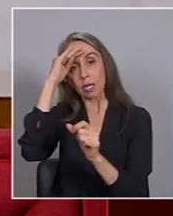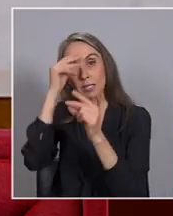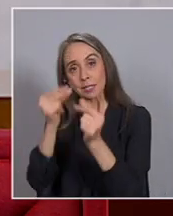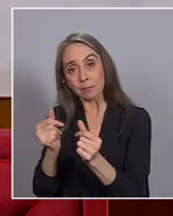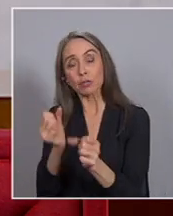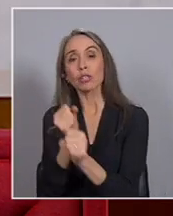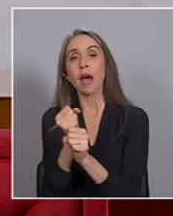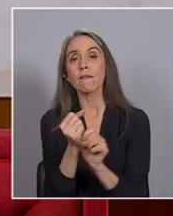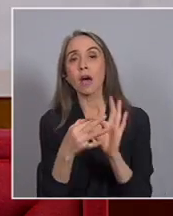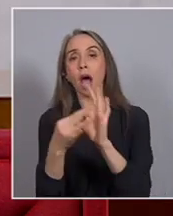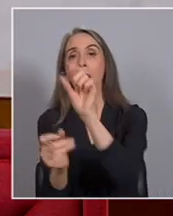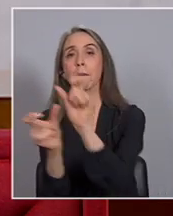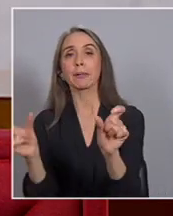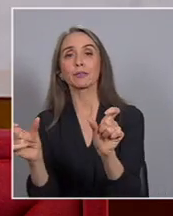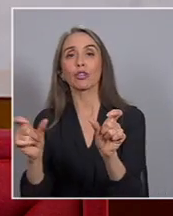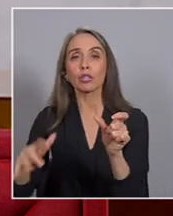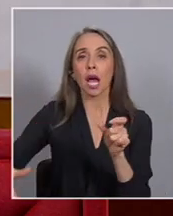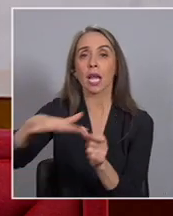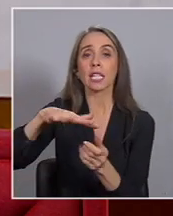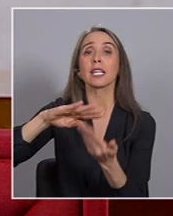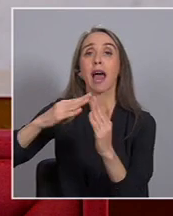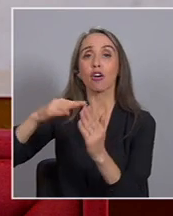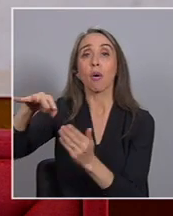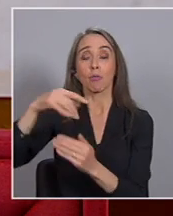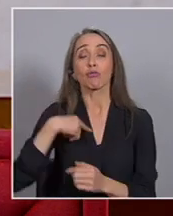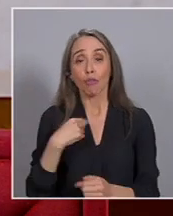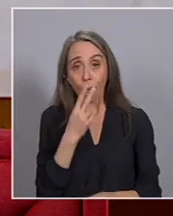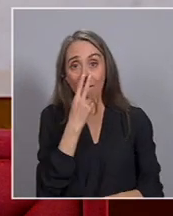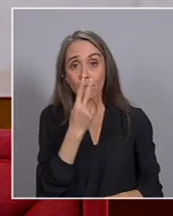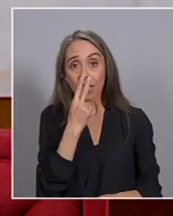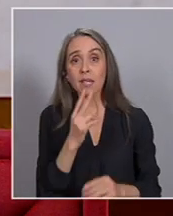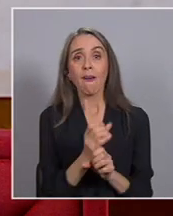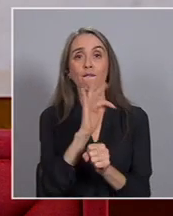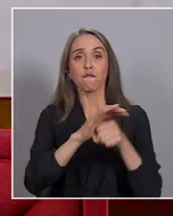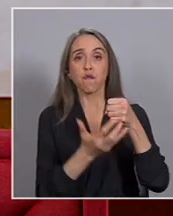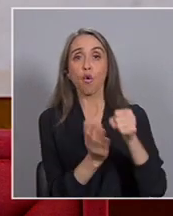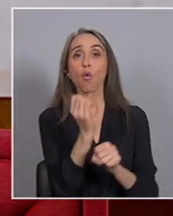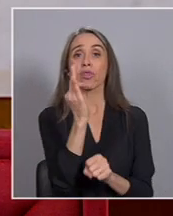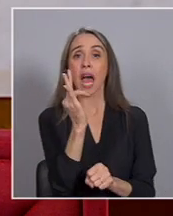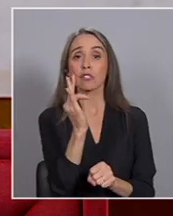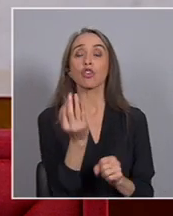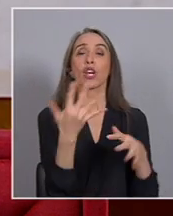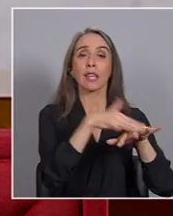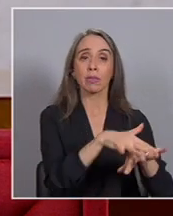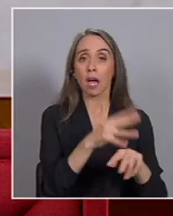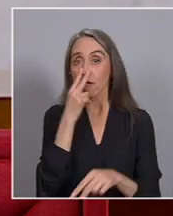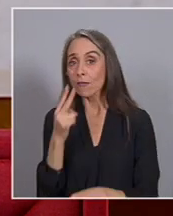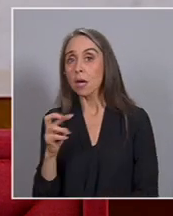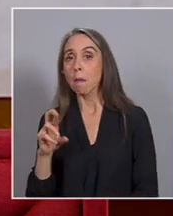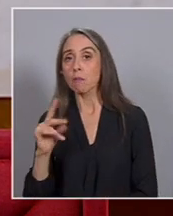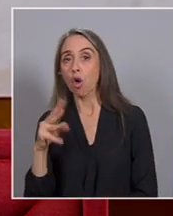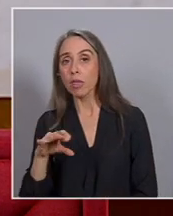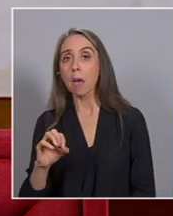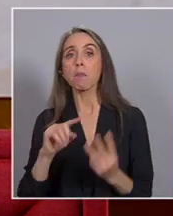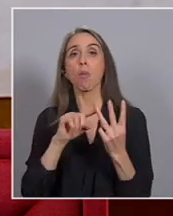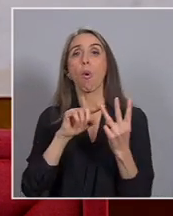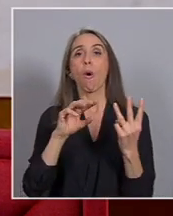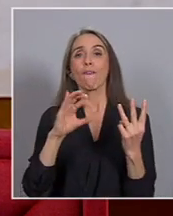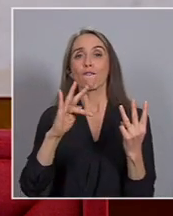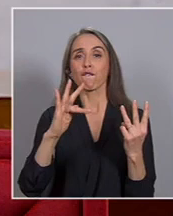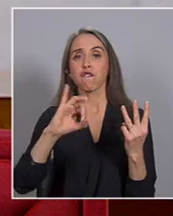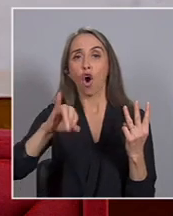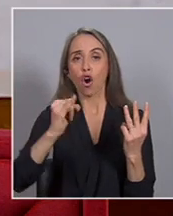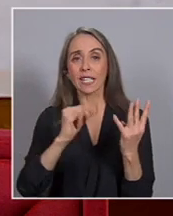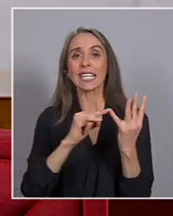comunidades que se vinculan. Me ha tocado verlo en Integra, me ha tocado verlo en Prodemo, me ha tocado verlo en la FOGI, me ha tocado